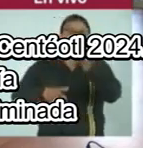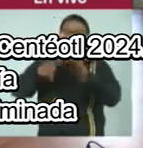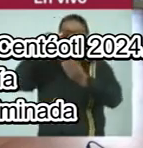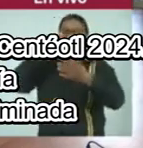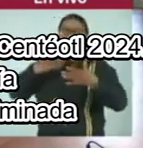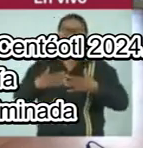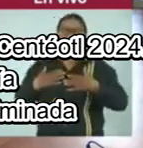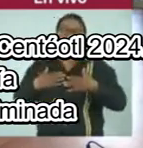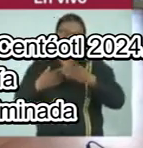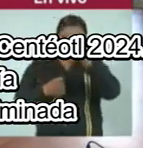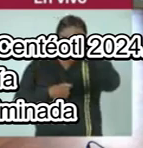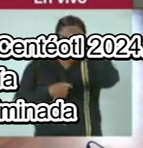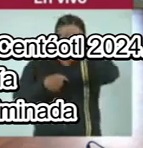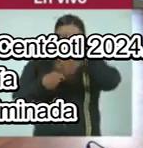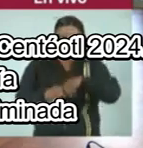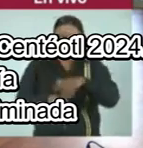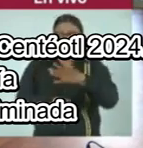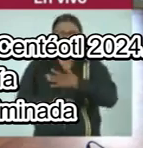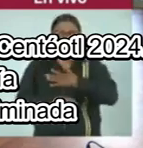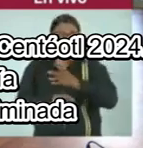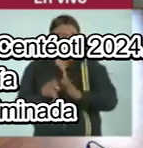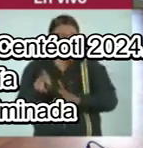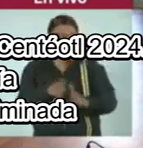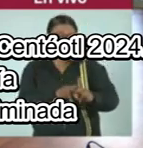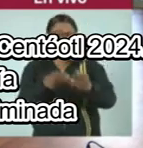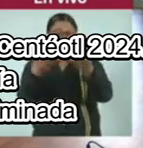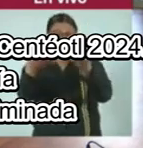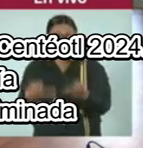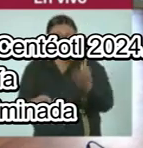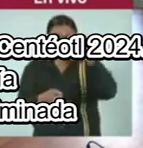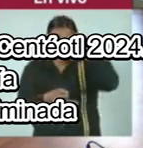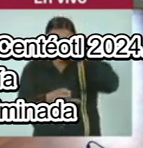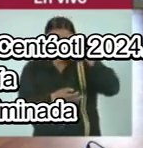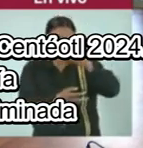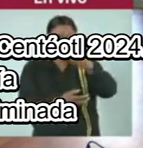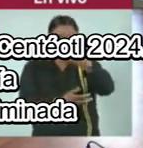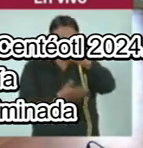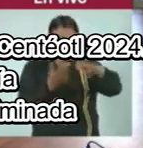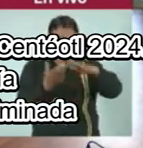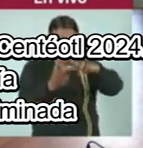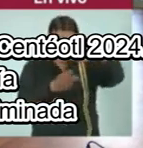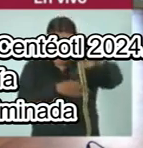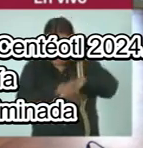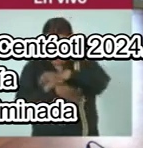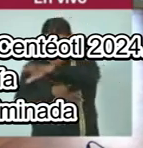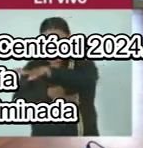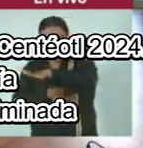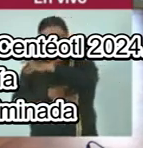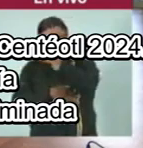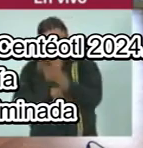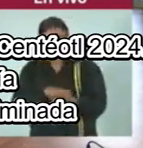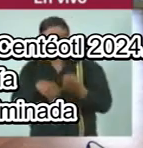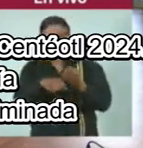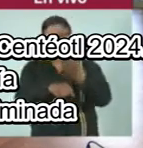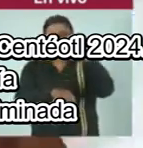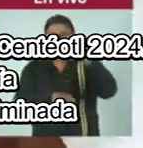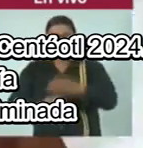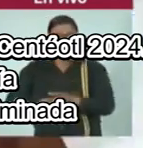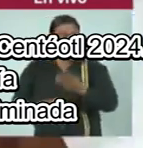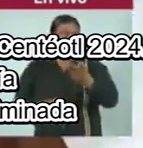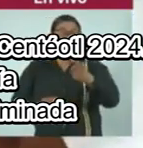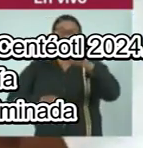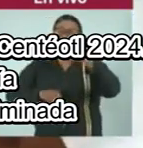cultura un poco más de mi pueblo estas eh ocho regiones que componen el estado de Oaxaca y que pues nos traen ese